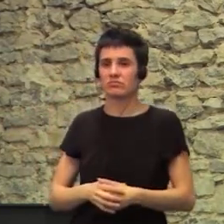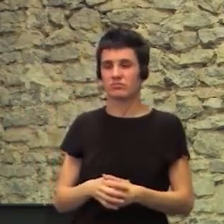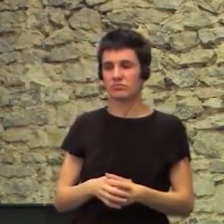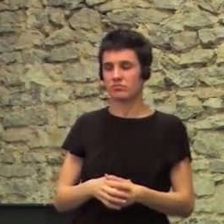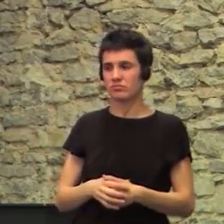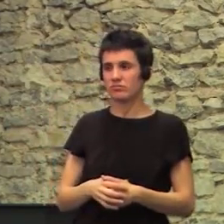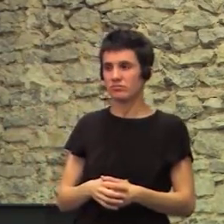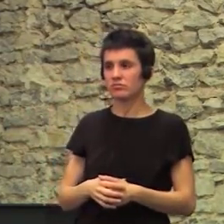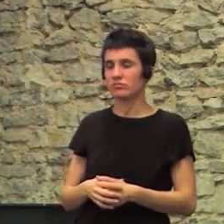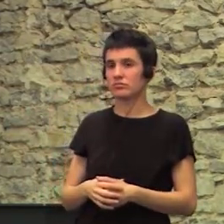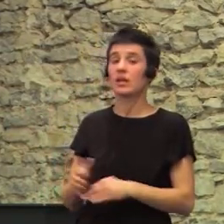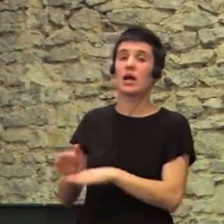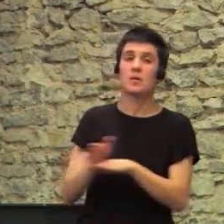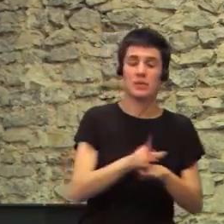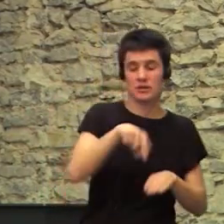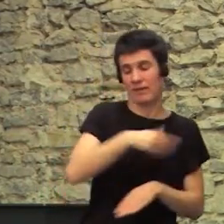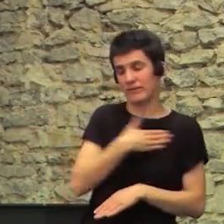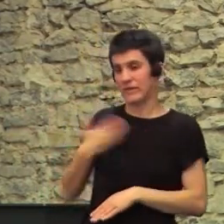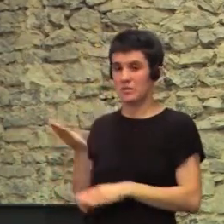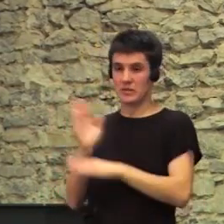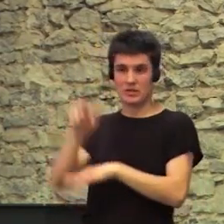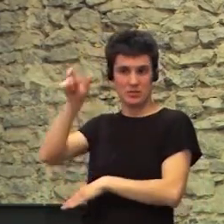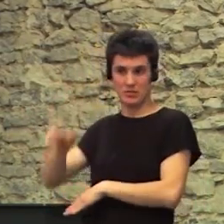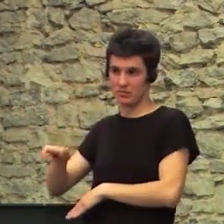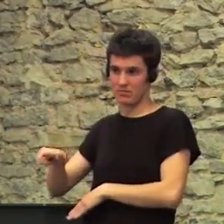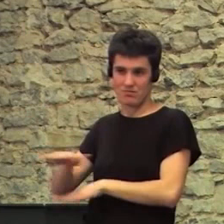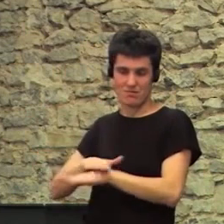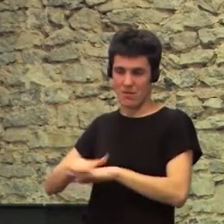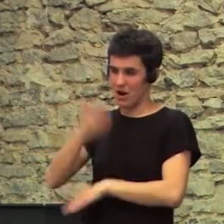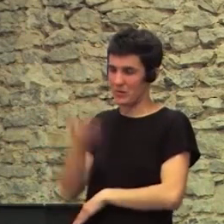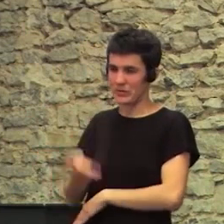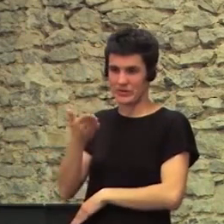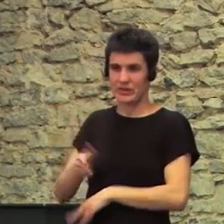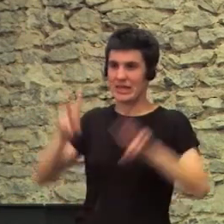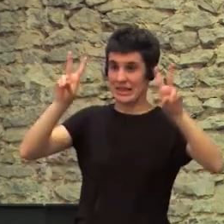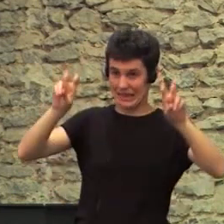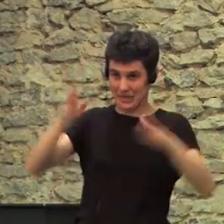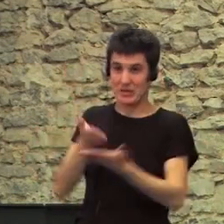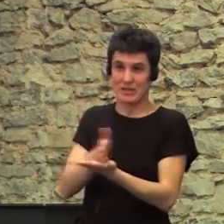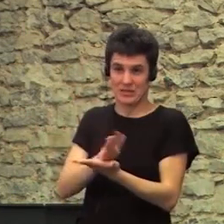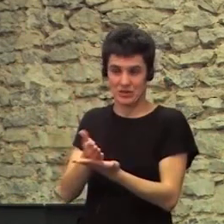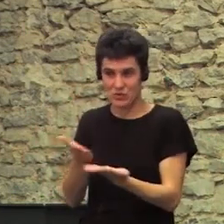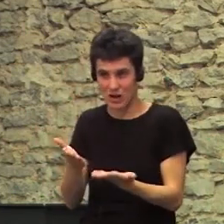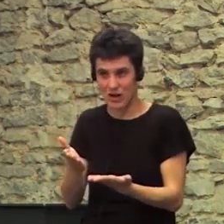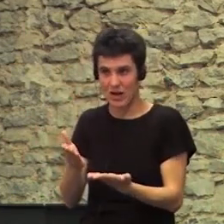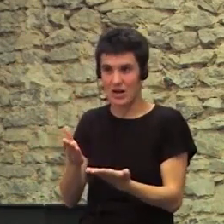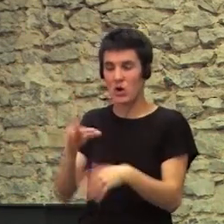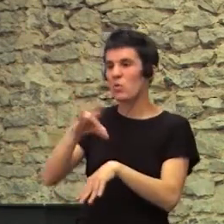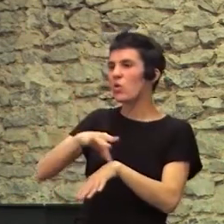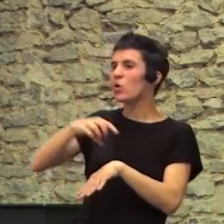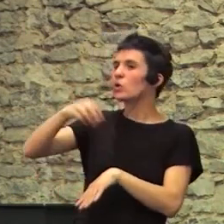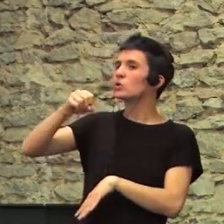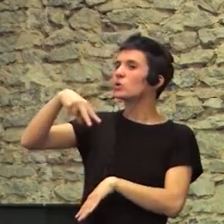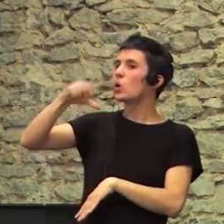Bueno, iba también a presentaros a una persona imprescindible en esta trayectoria de las intersexualidades, que es el doctor Money,